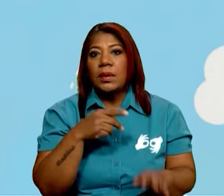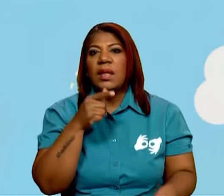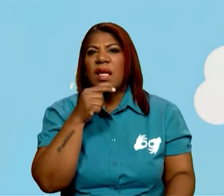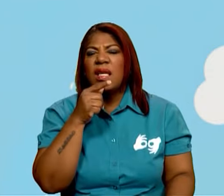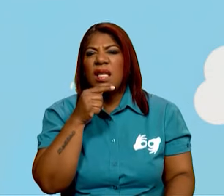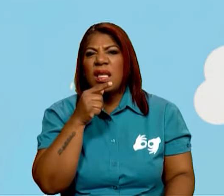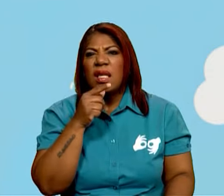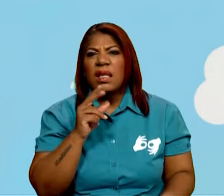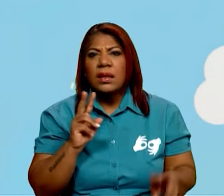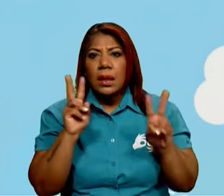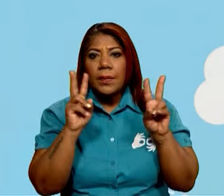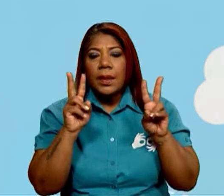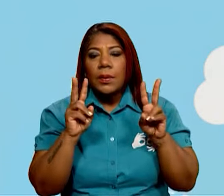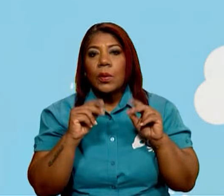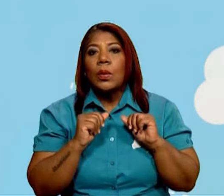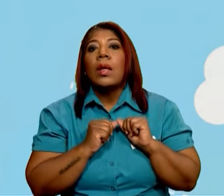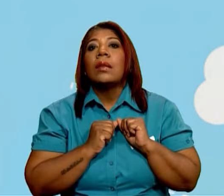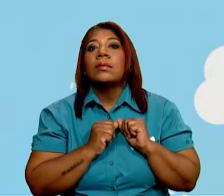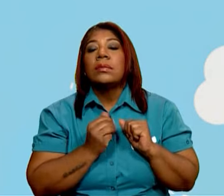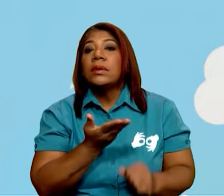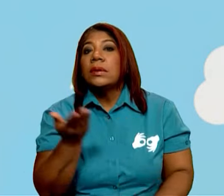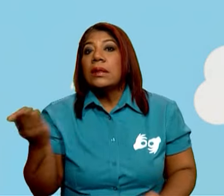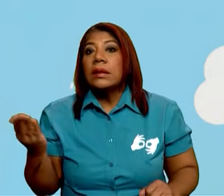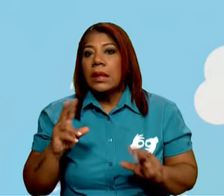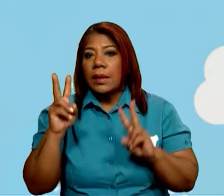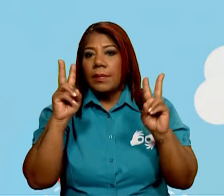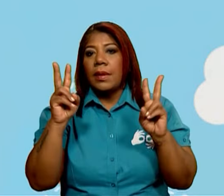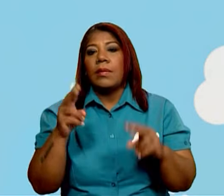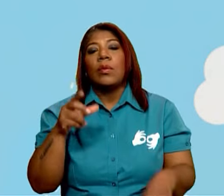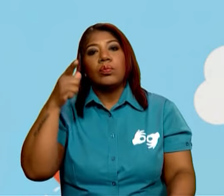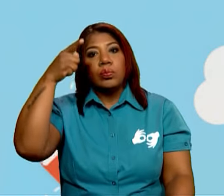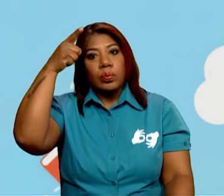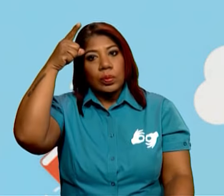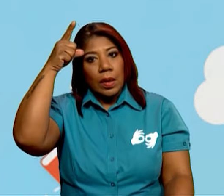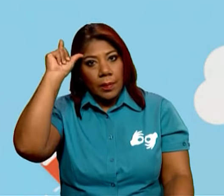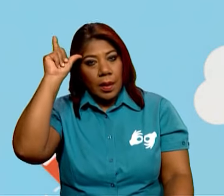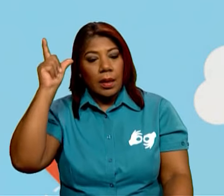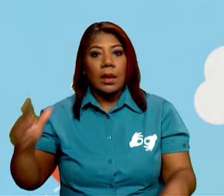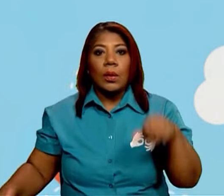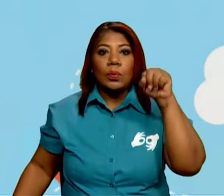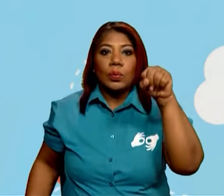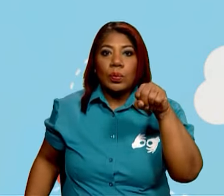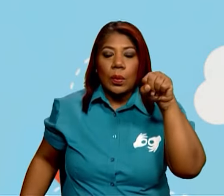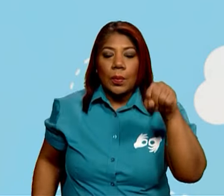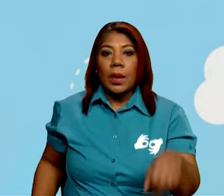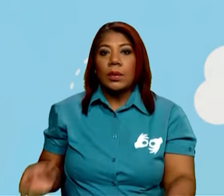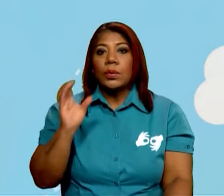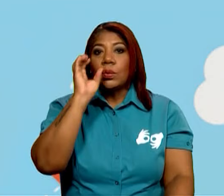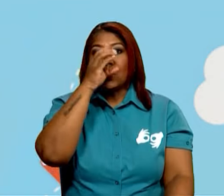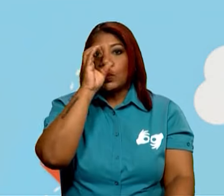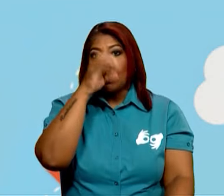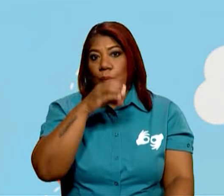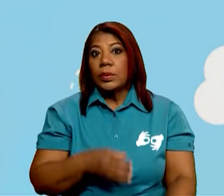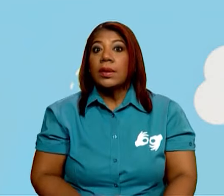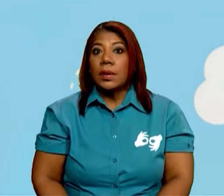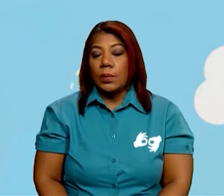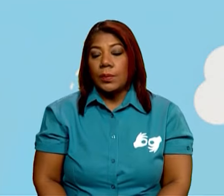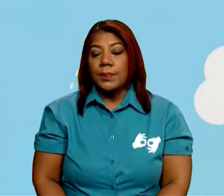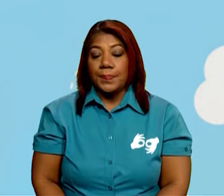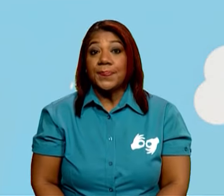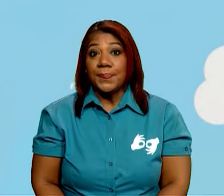allí a la vaca. ¿Qué va a comer la vaca? Lo pones al lado. El alimento. ¿Ya? Muy bien.